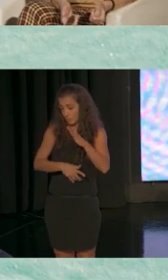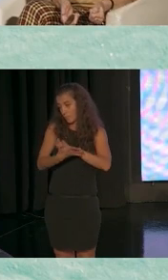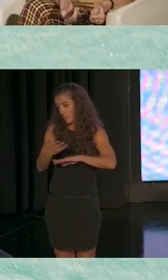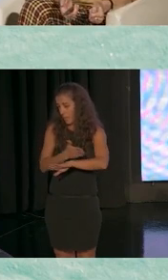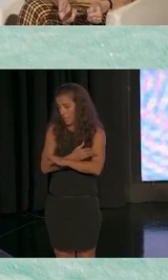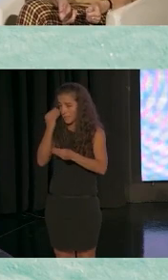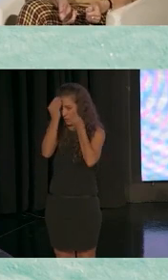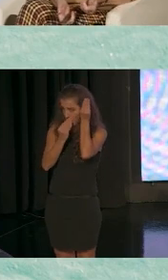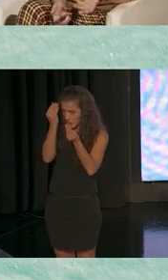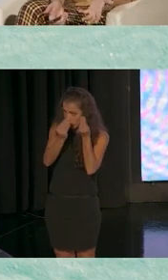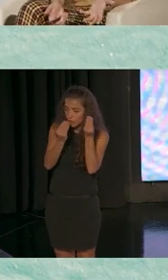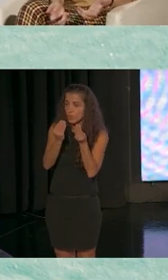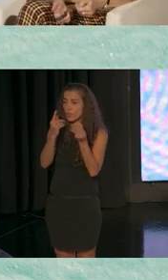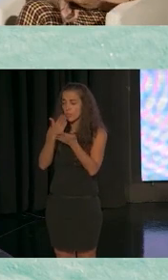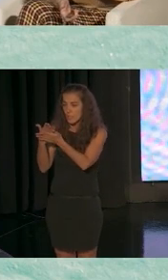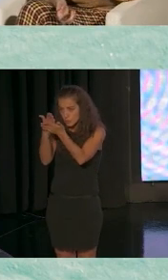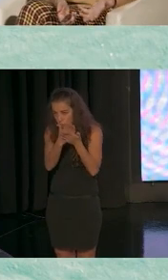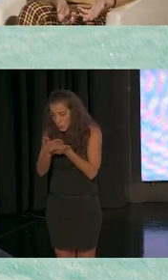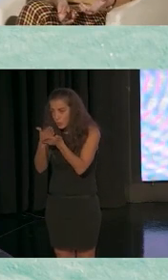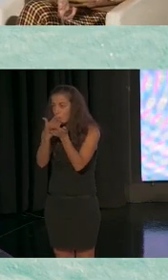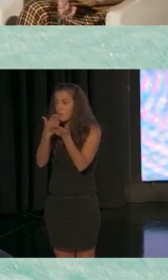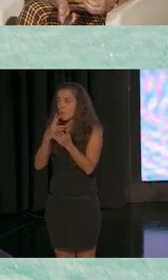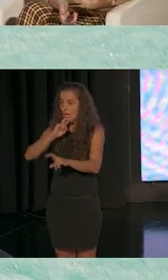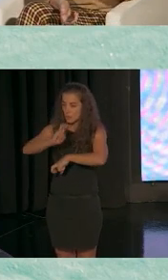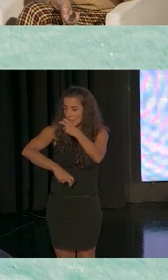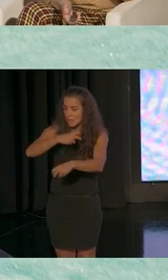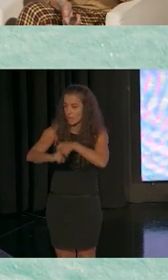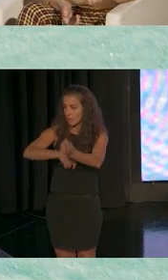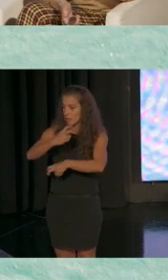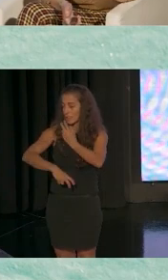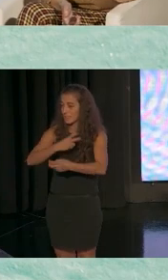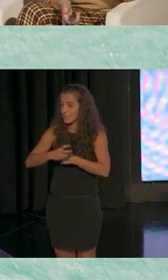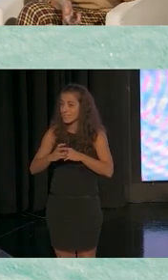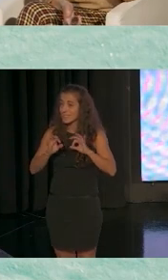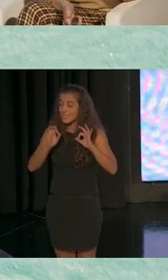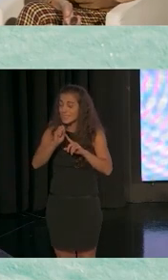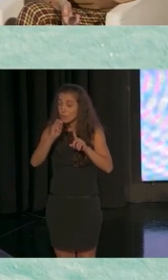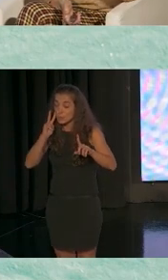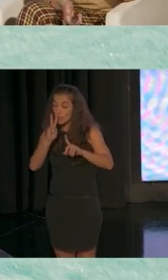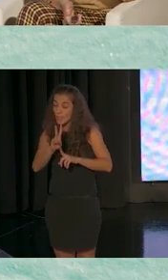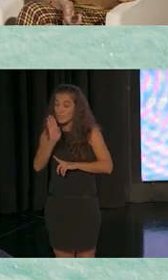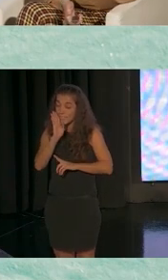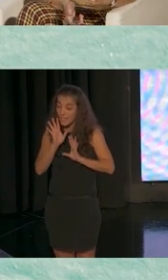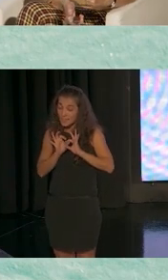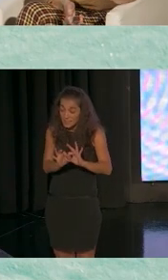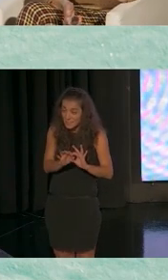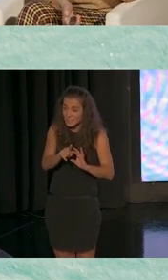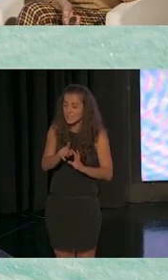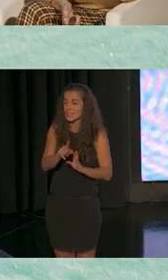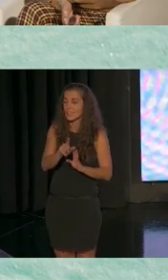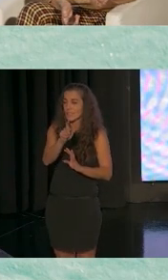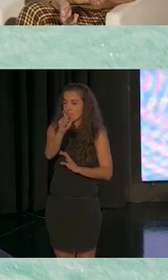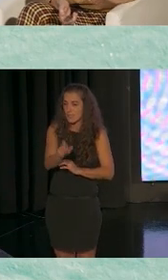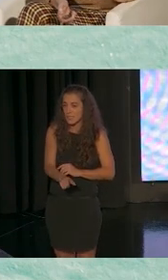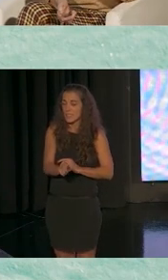Eso incluye estudio y Eso incluye actualización en el modo en que se entiende actualmente